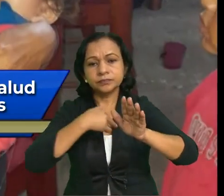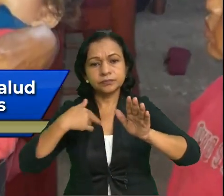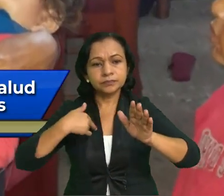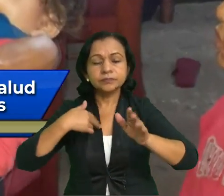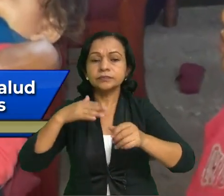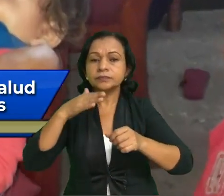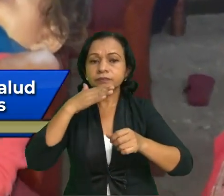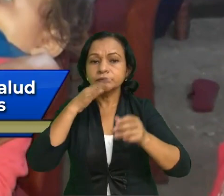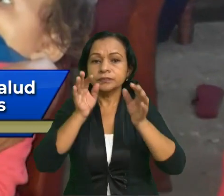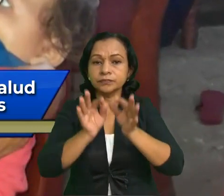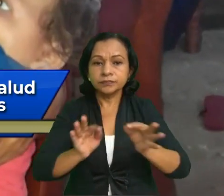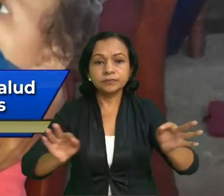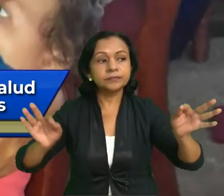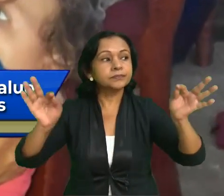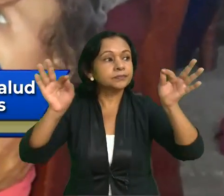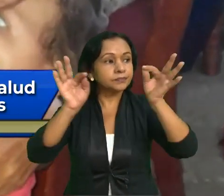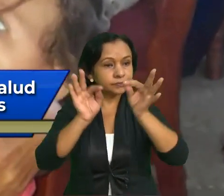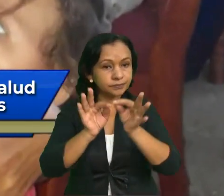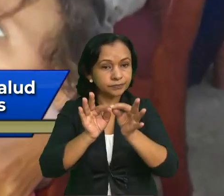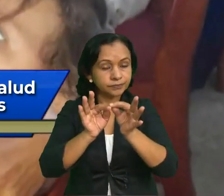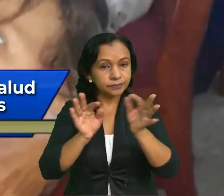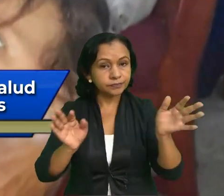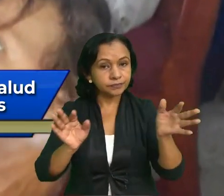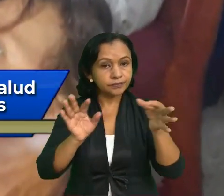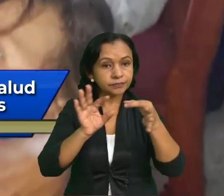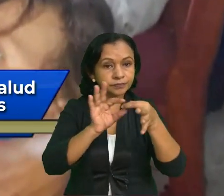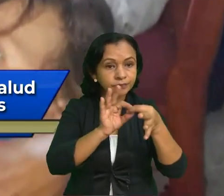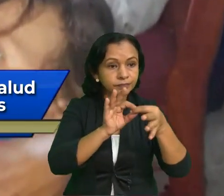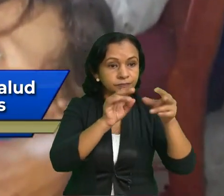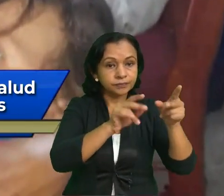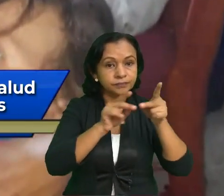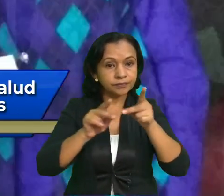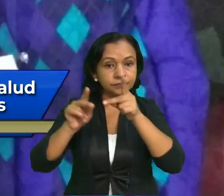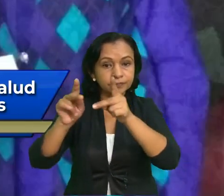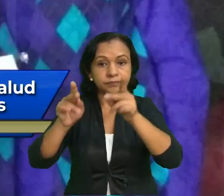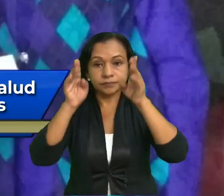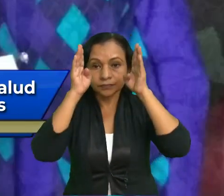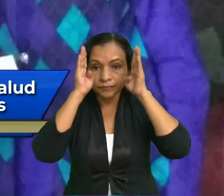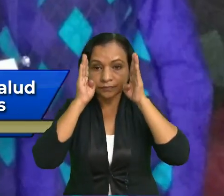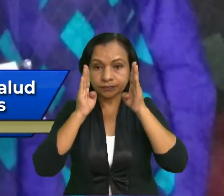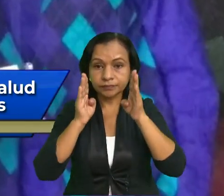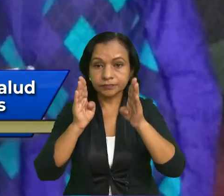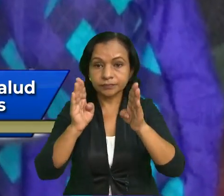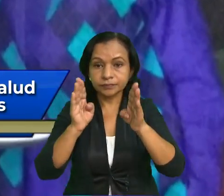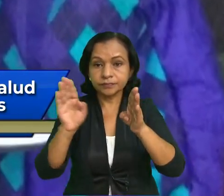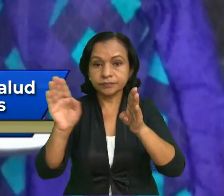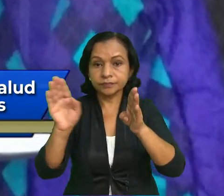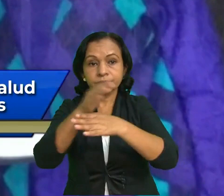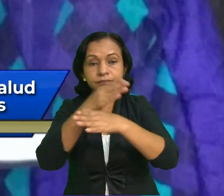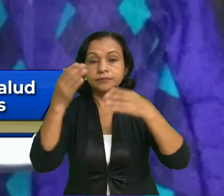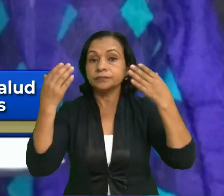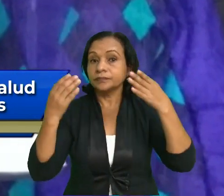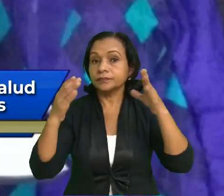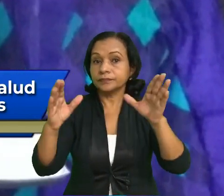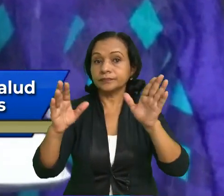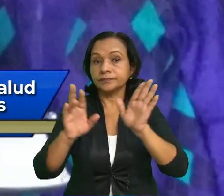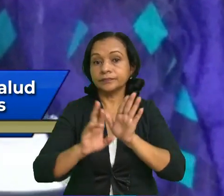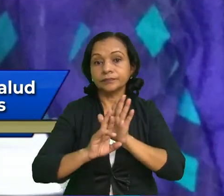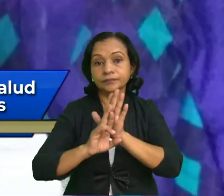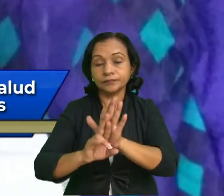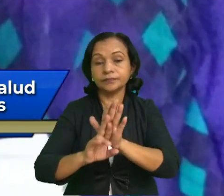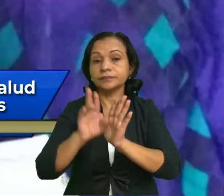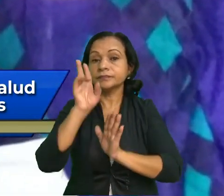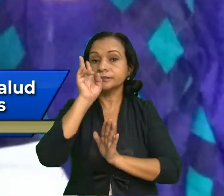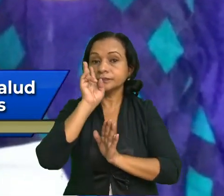esto es importante señalarlo no una parte de nuestro personal que da de cara a la atención del otro elemento si el resto está de